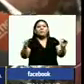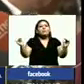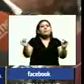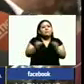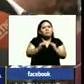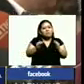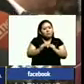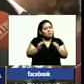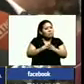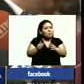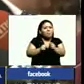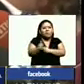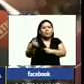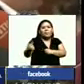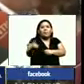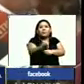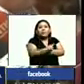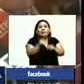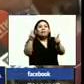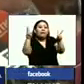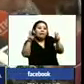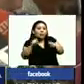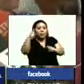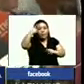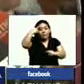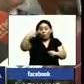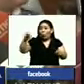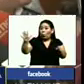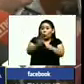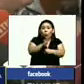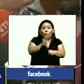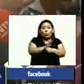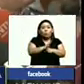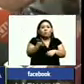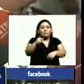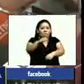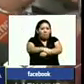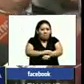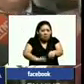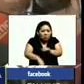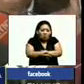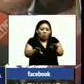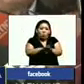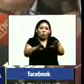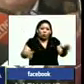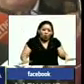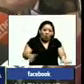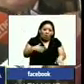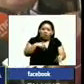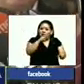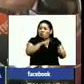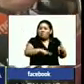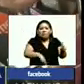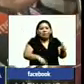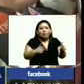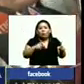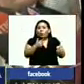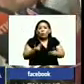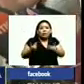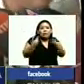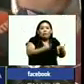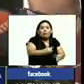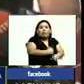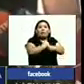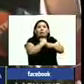A las que vive La mayoría De los presos políticos En este país Por no decirlo todos Esposado Tirado en el suelo Con condiciones inhóspitas Sin darle